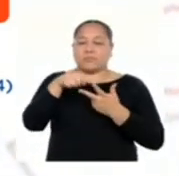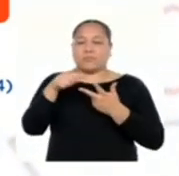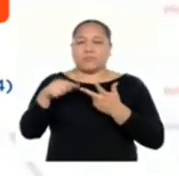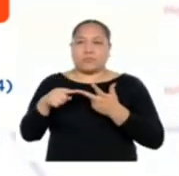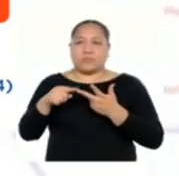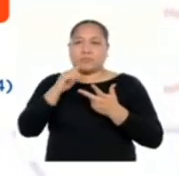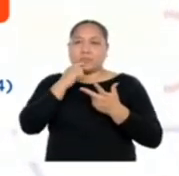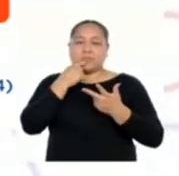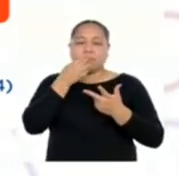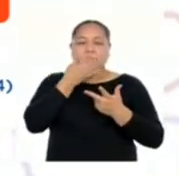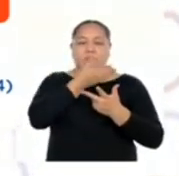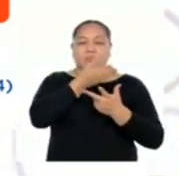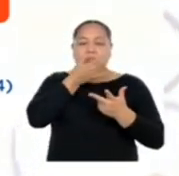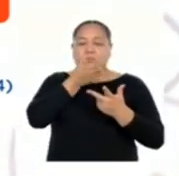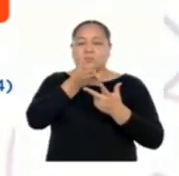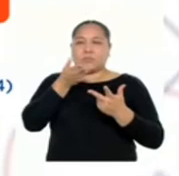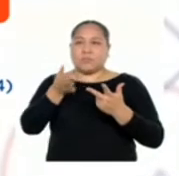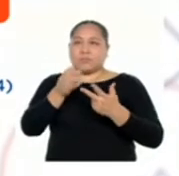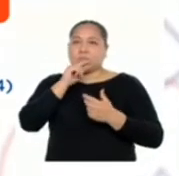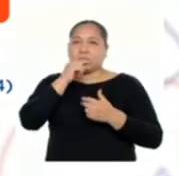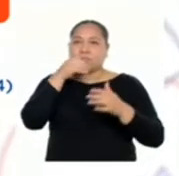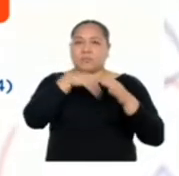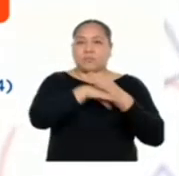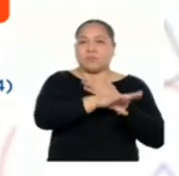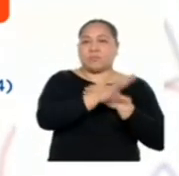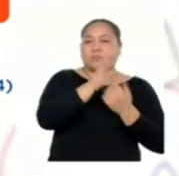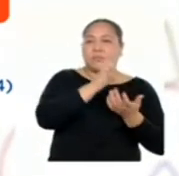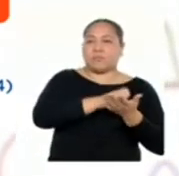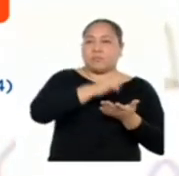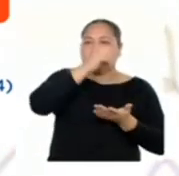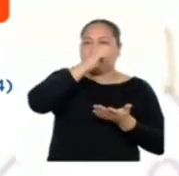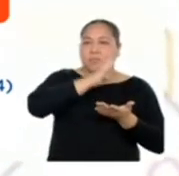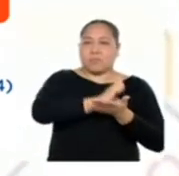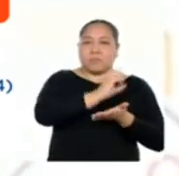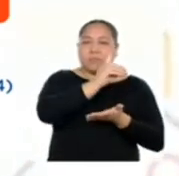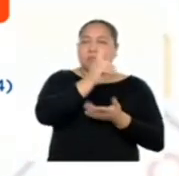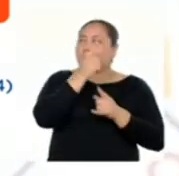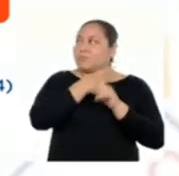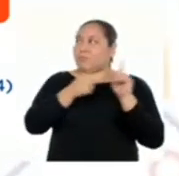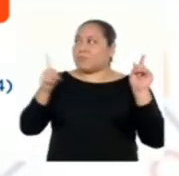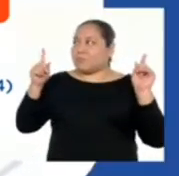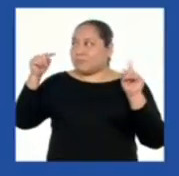que las mujeres accedieron a una educación, pero no como la actual, ¿no?